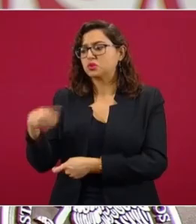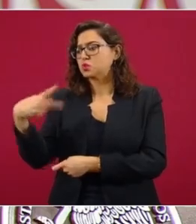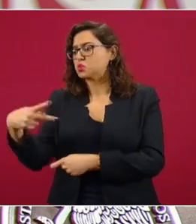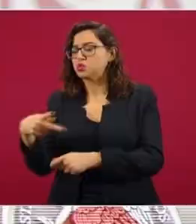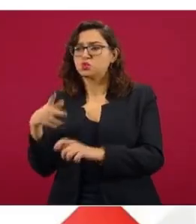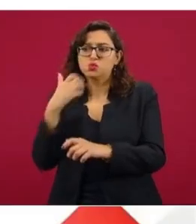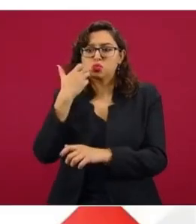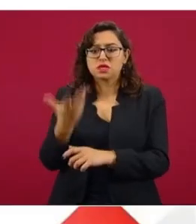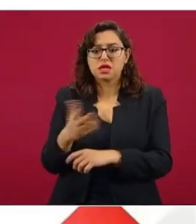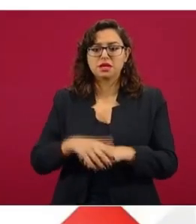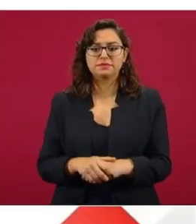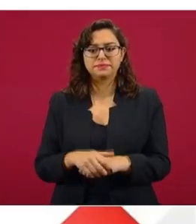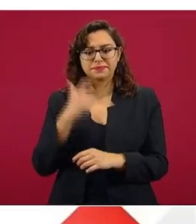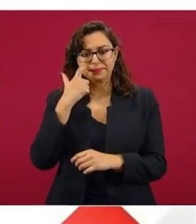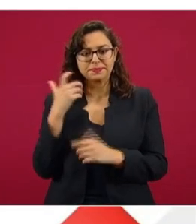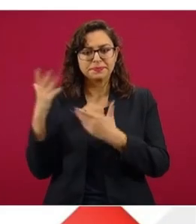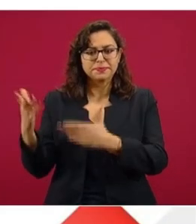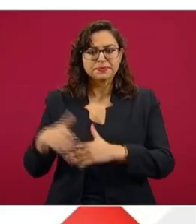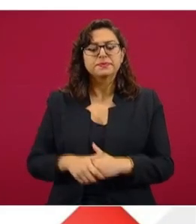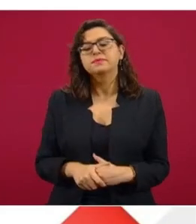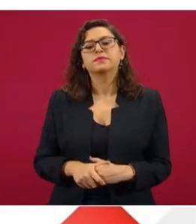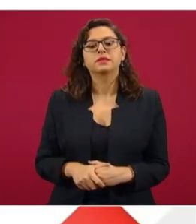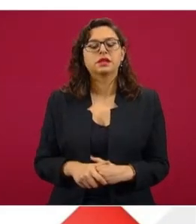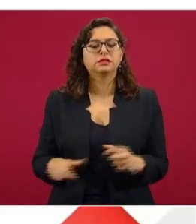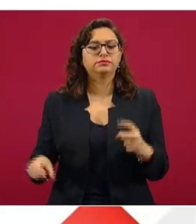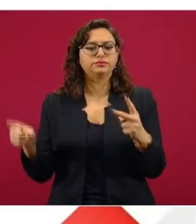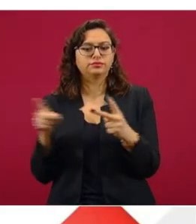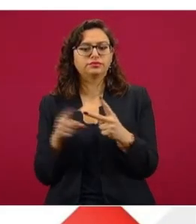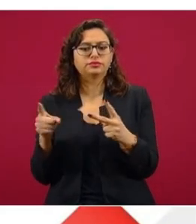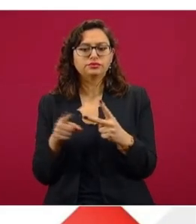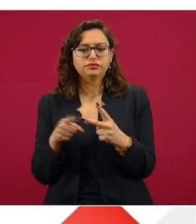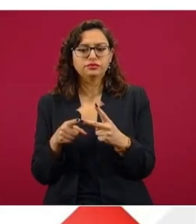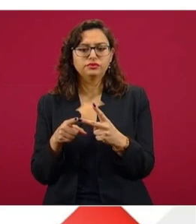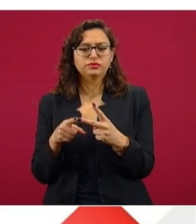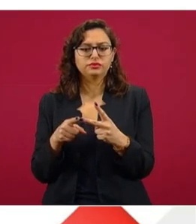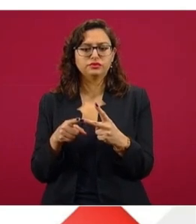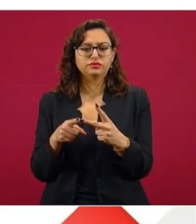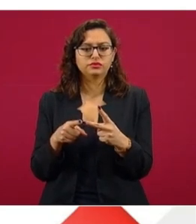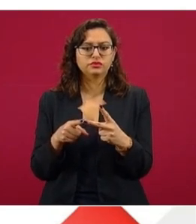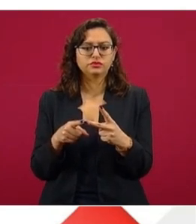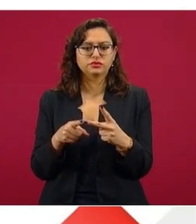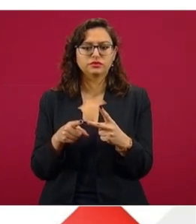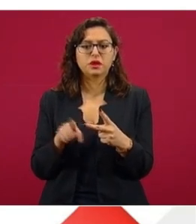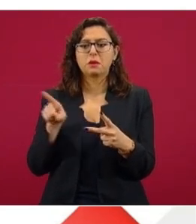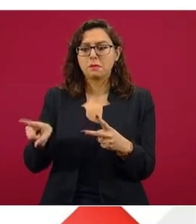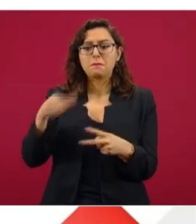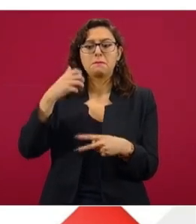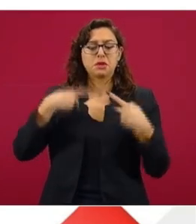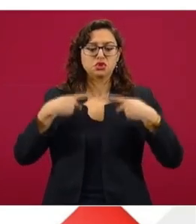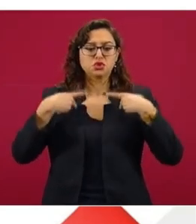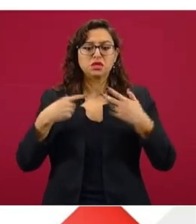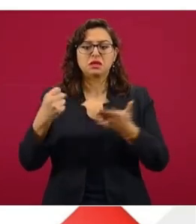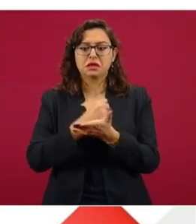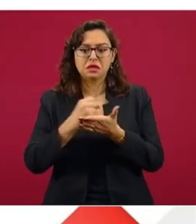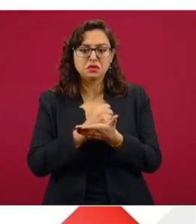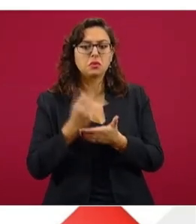vivienda. En segundo lugar, por supuesto que los derechohabientes puedan utilizar ese crédito cuantas veces lo